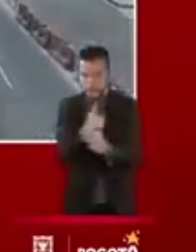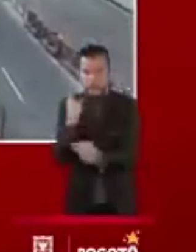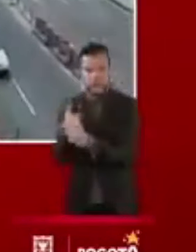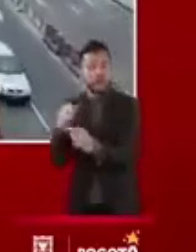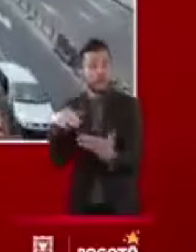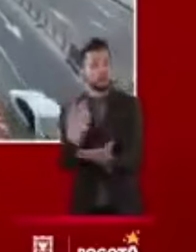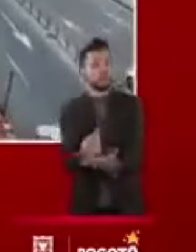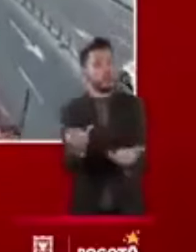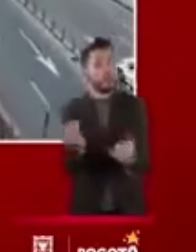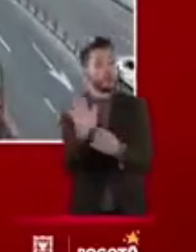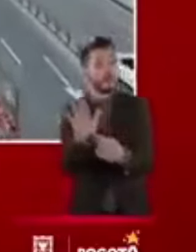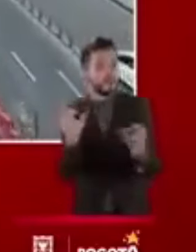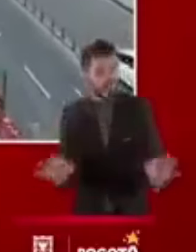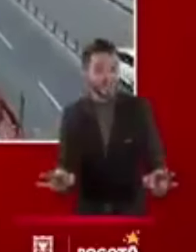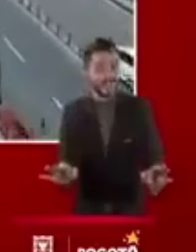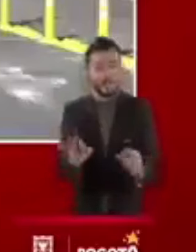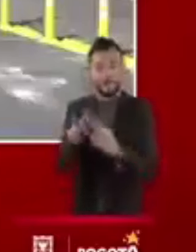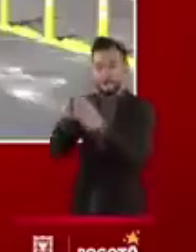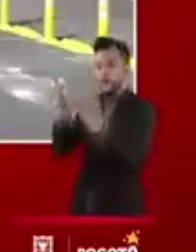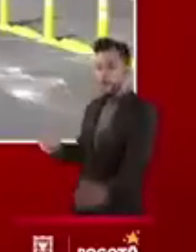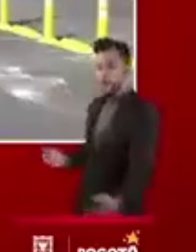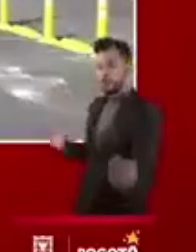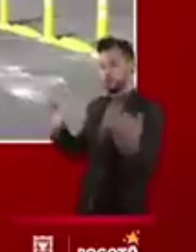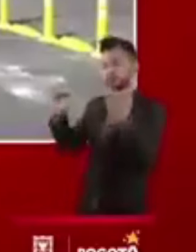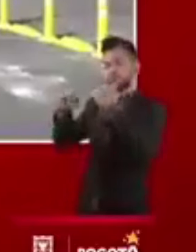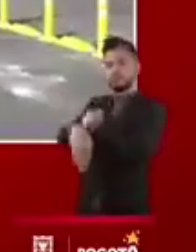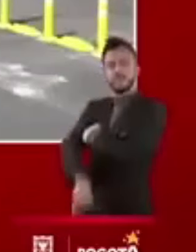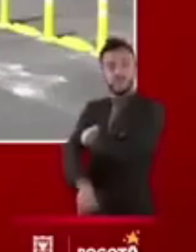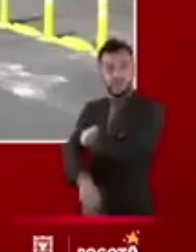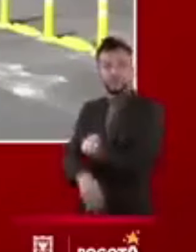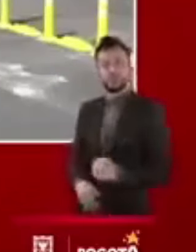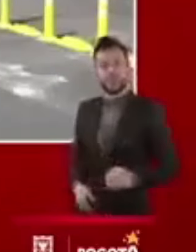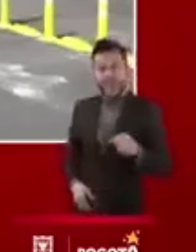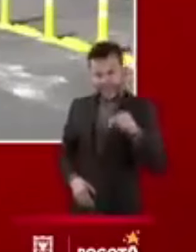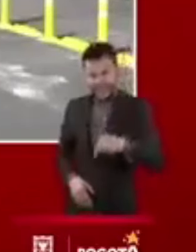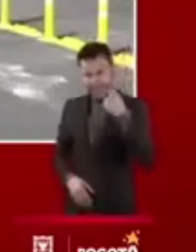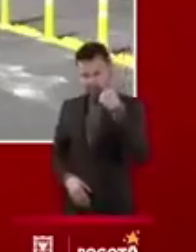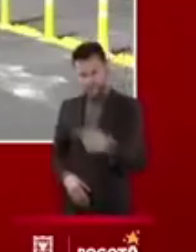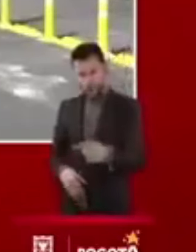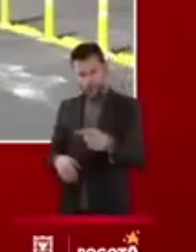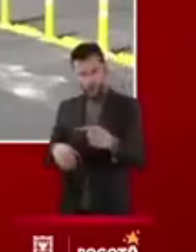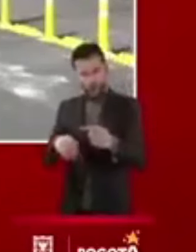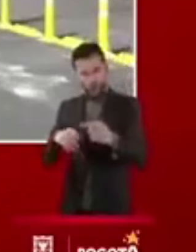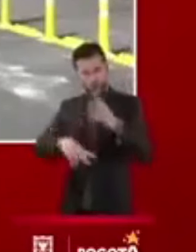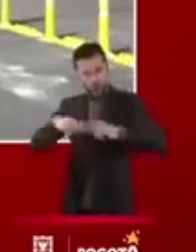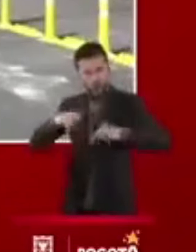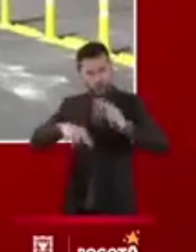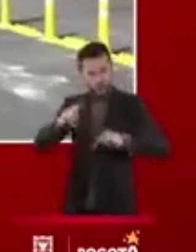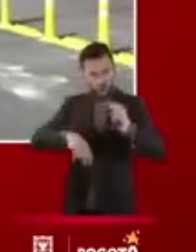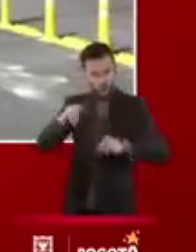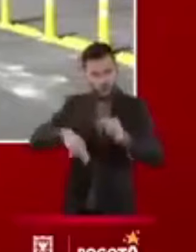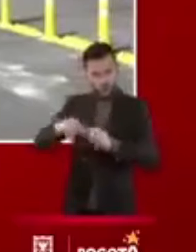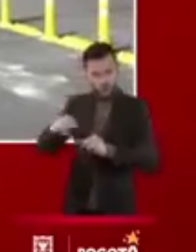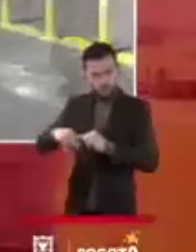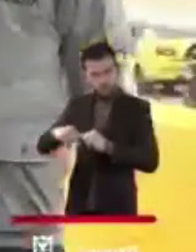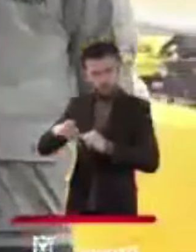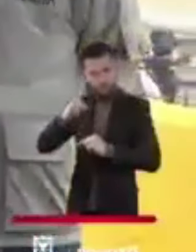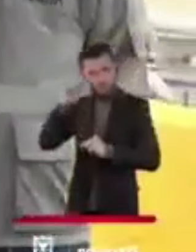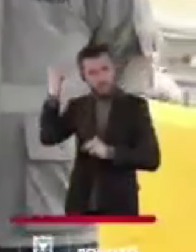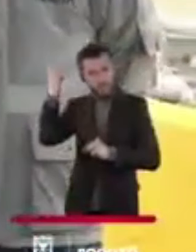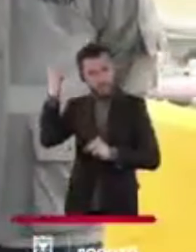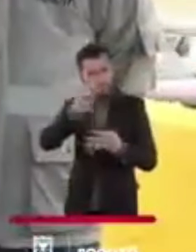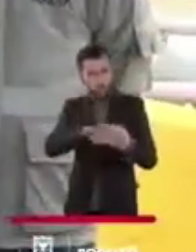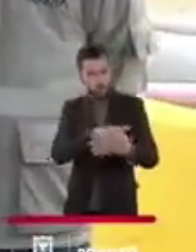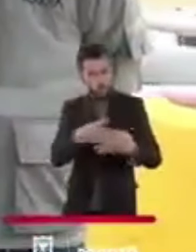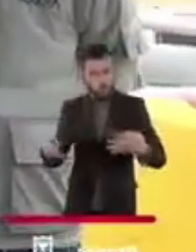de 2.69 billones de pesos que equivalen al 71 por del valor que tienen las troncales de la primera línea